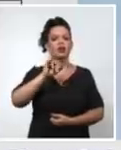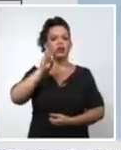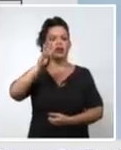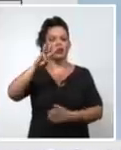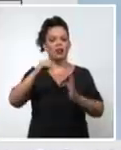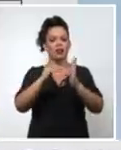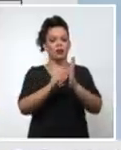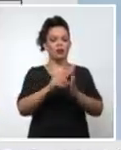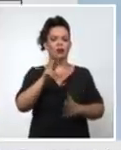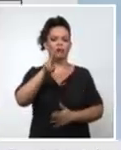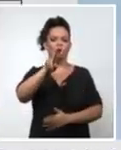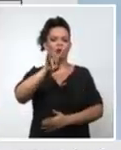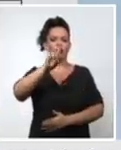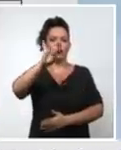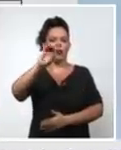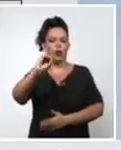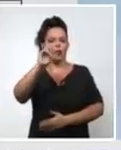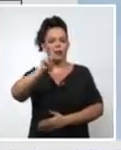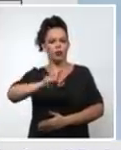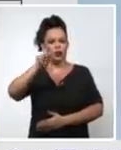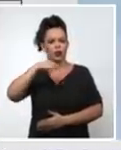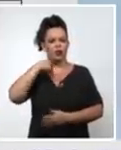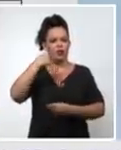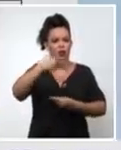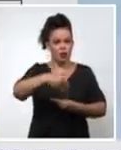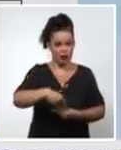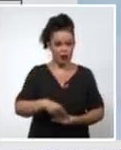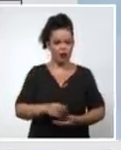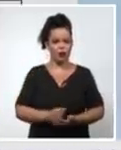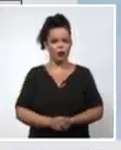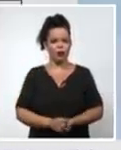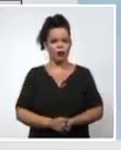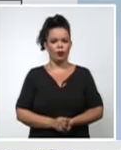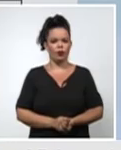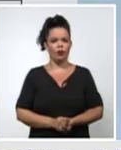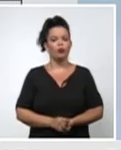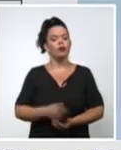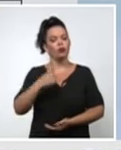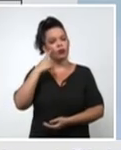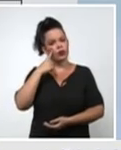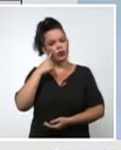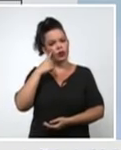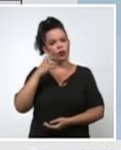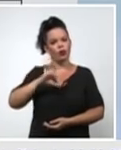673.290 fallecidos, que como dije anteriormente, da una letalidad de un